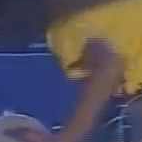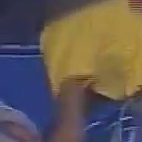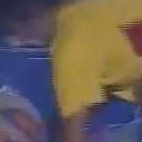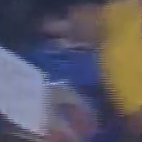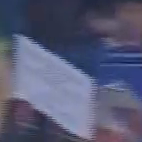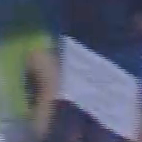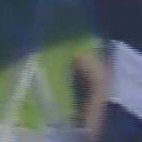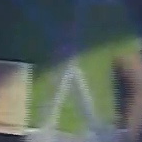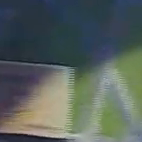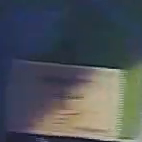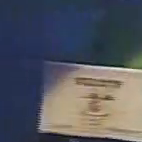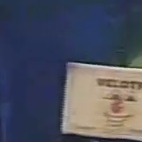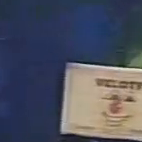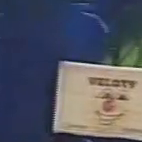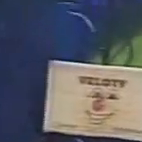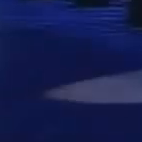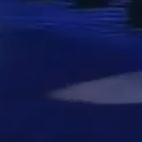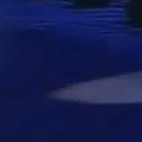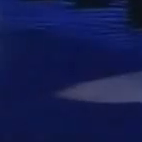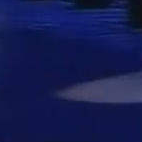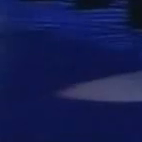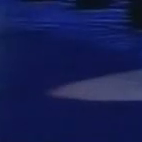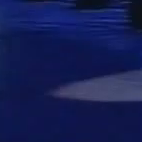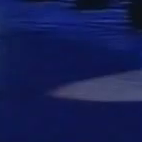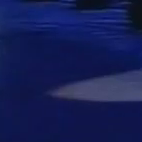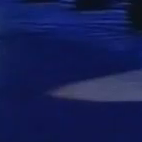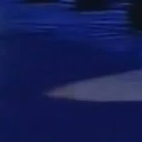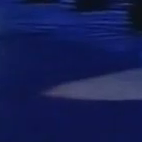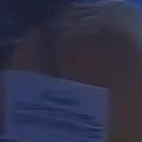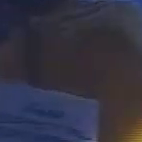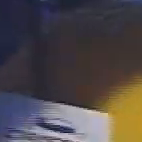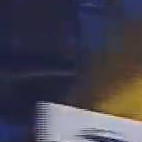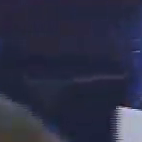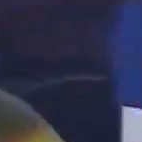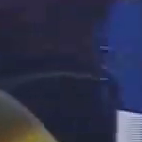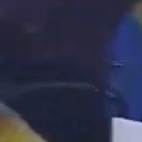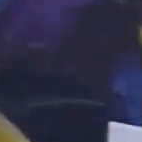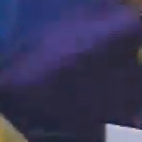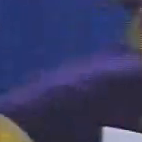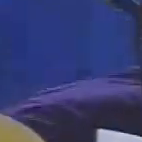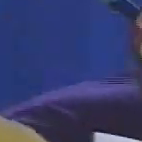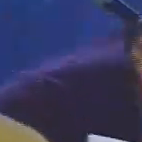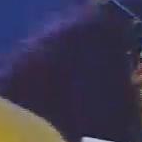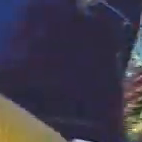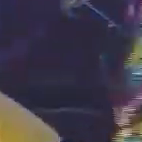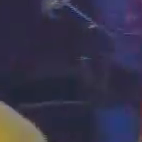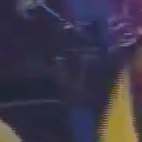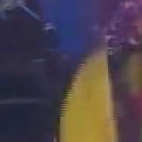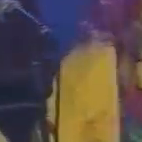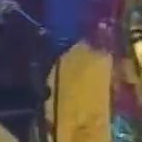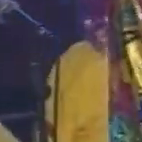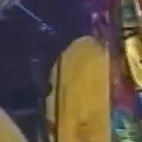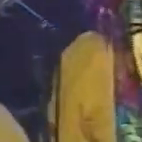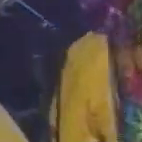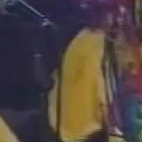Tenerife, a la de una! ¡Buenas noches! ¡Ay, maricones! ¡Estoy soso! ¿Y soy de Las Palmas? ¡No me lo creo! ¡Bueno,